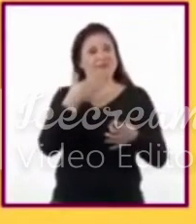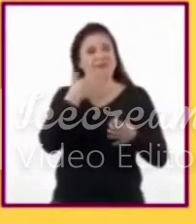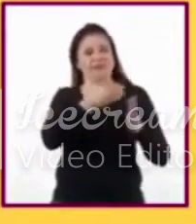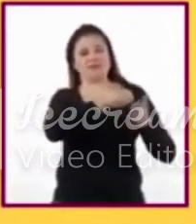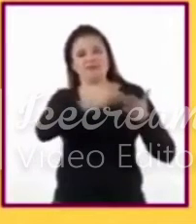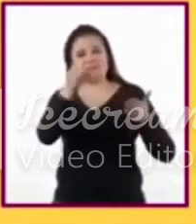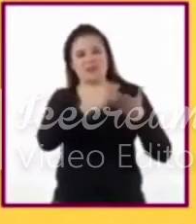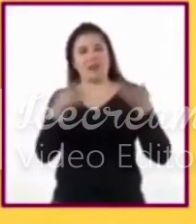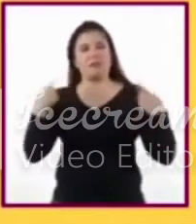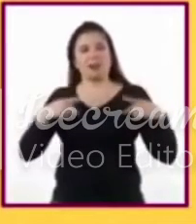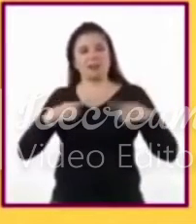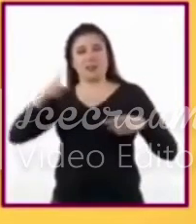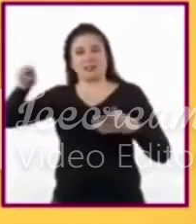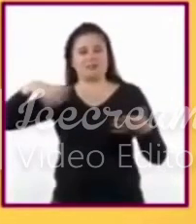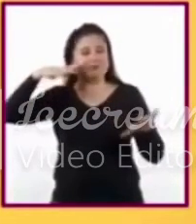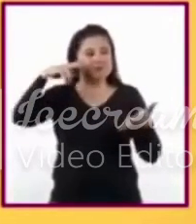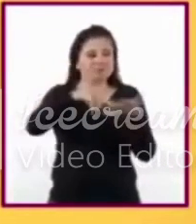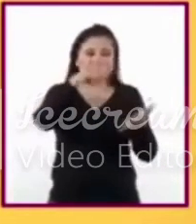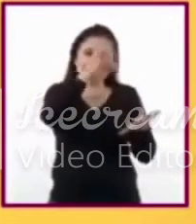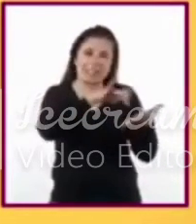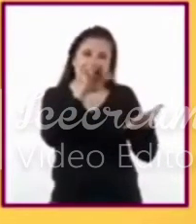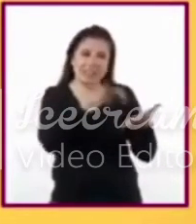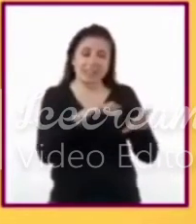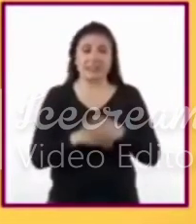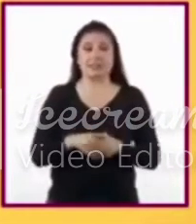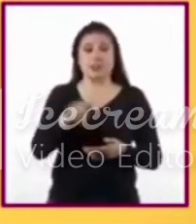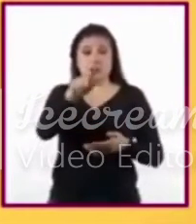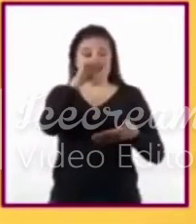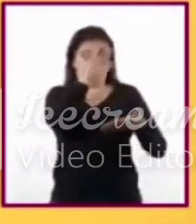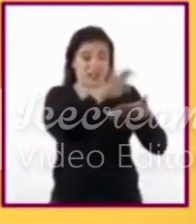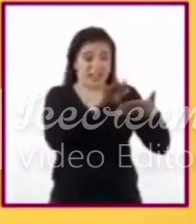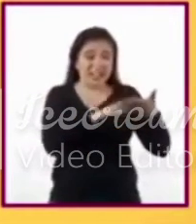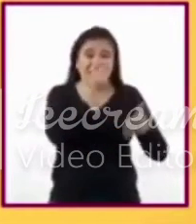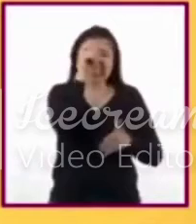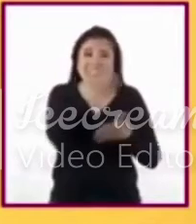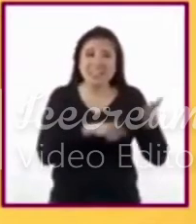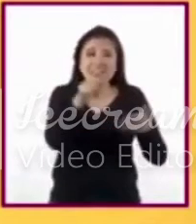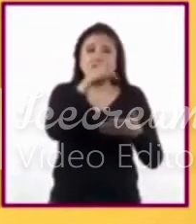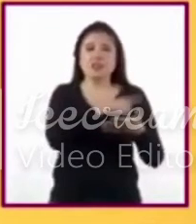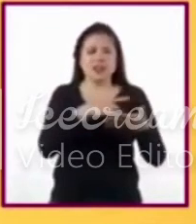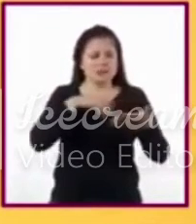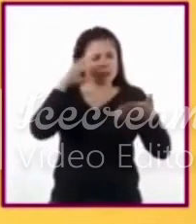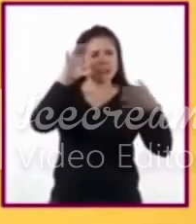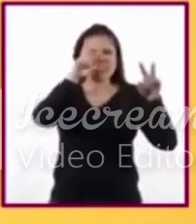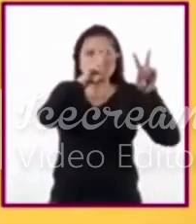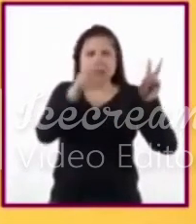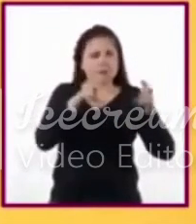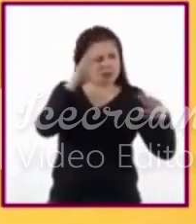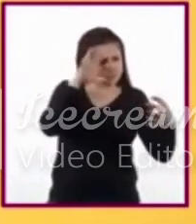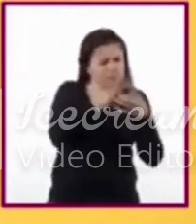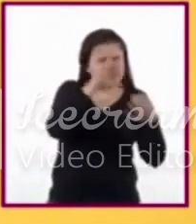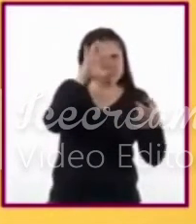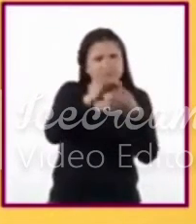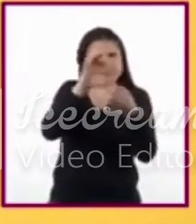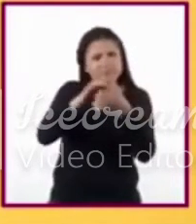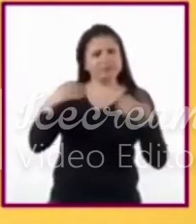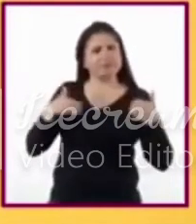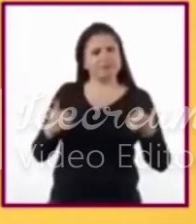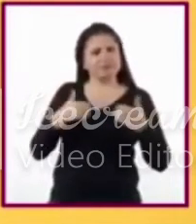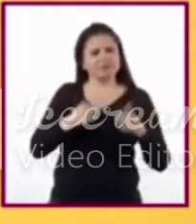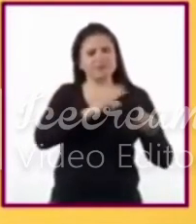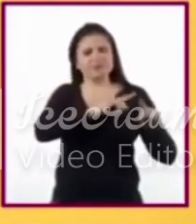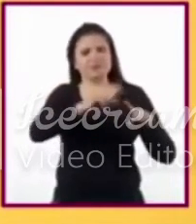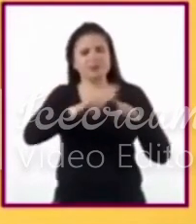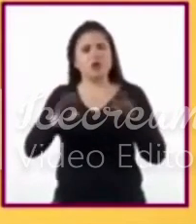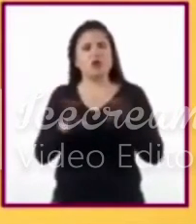en las personas que los leen. Cuando leen textos, deben estar familiarizadas o familiarizados con los distintos